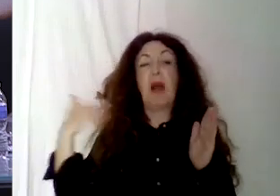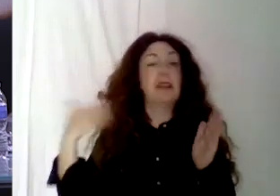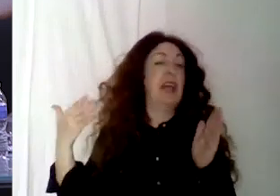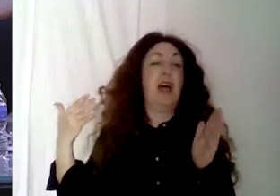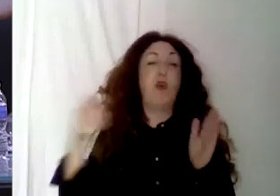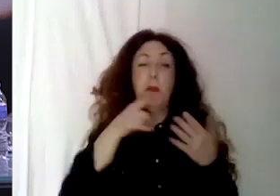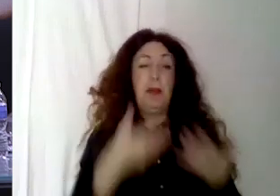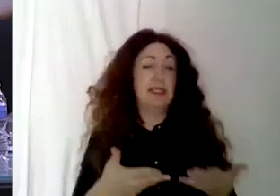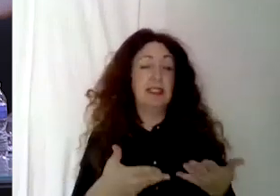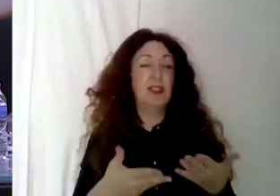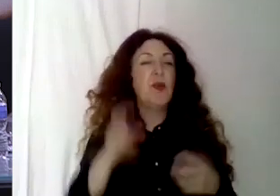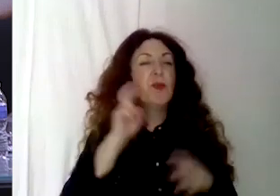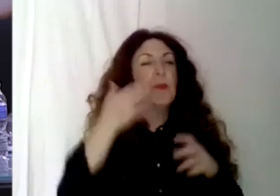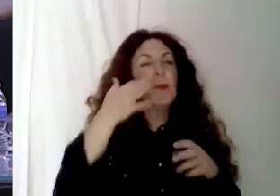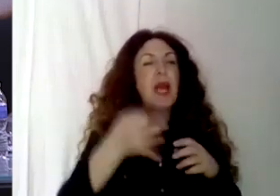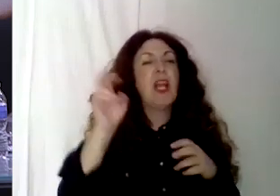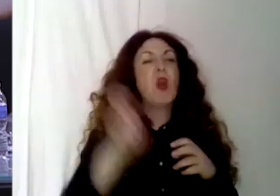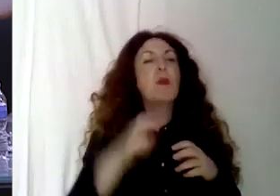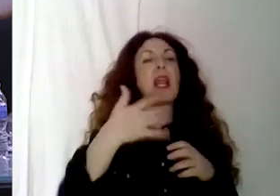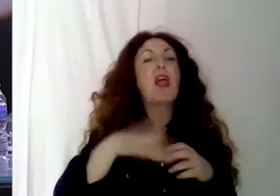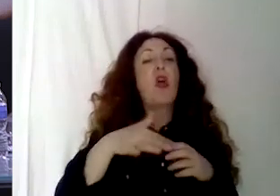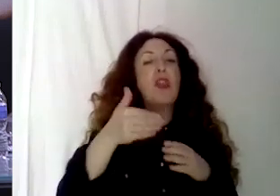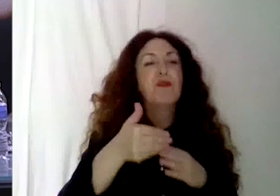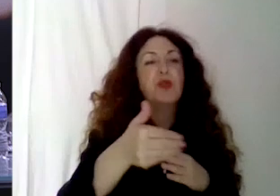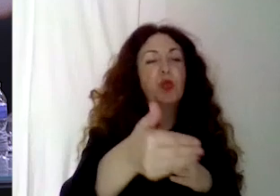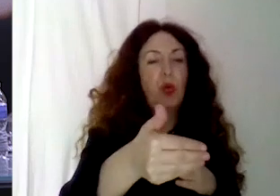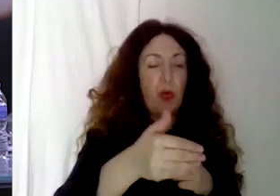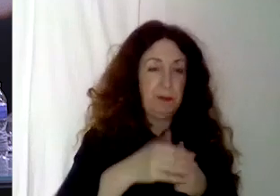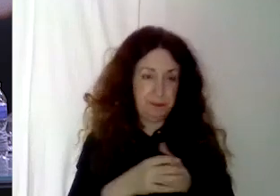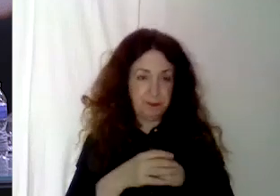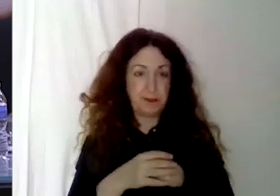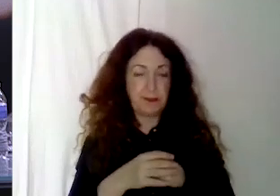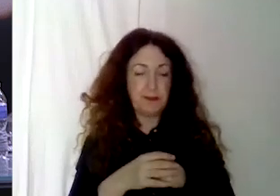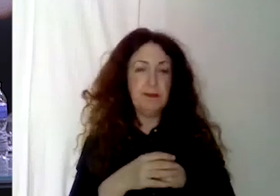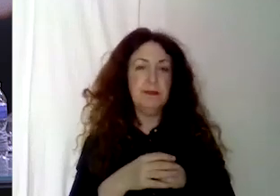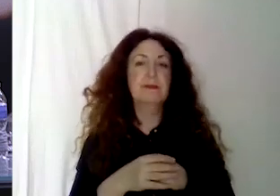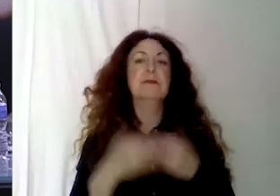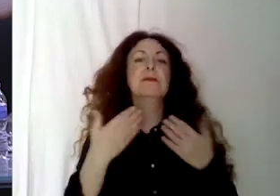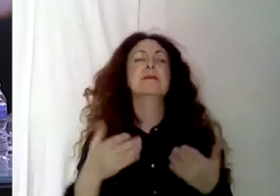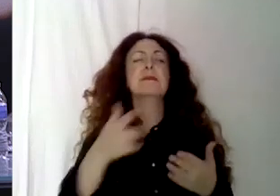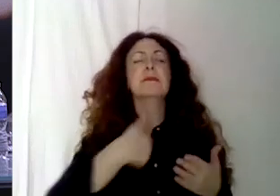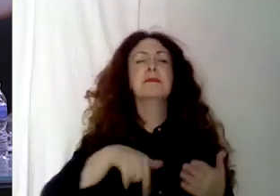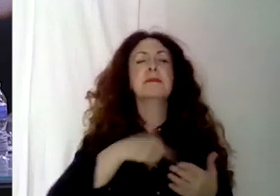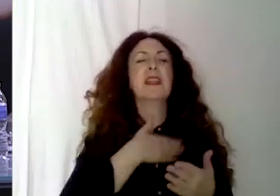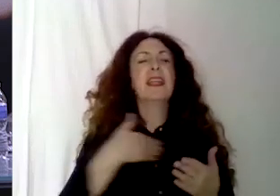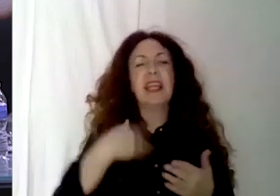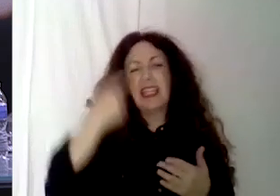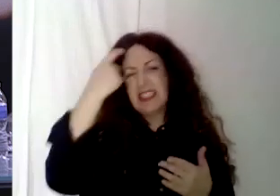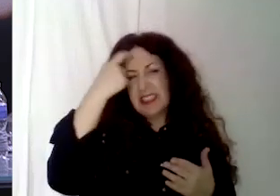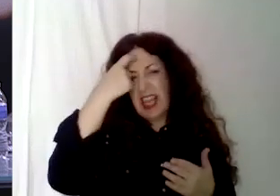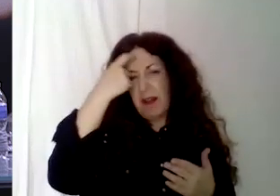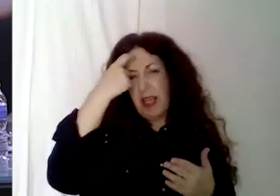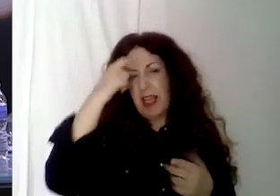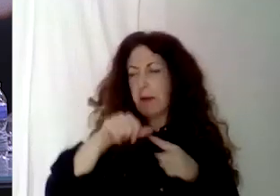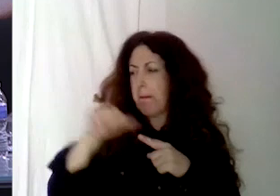presente. Es inconstante en este momento. ¿Para qué queremos saber el pasado si el peligro